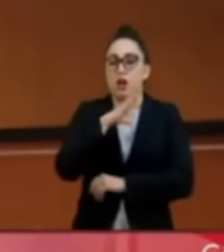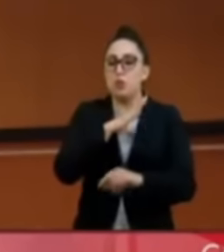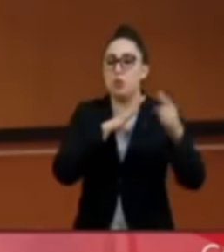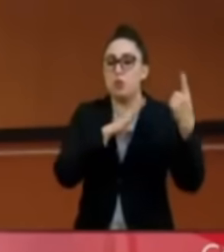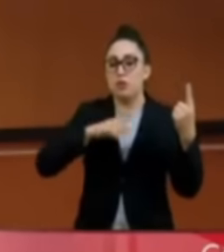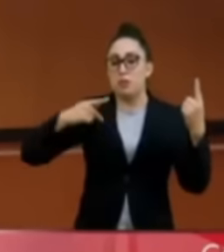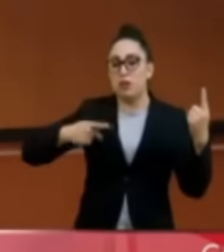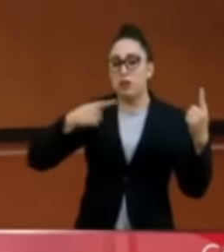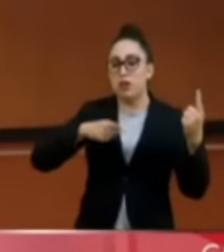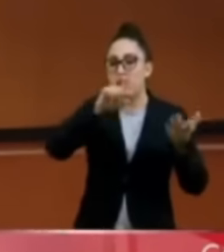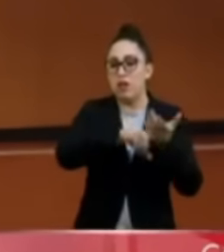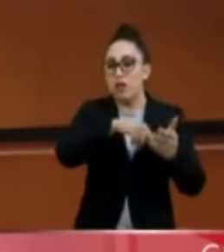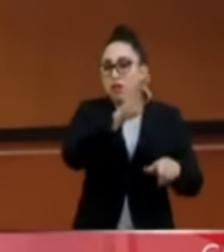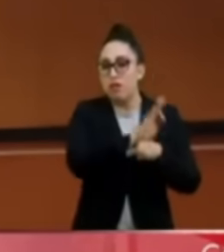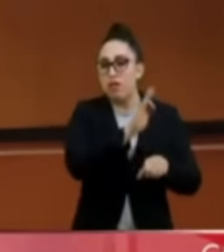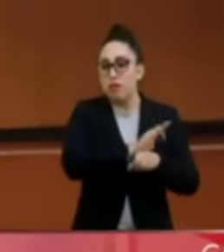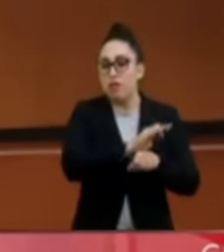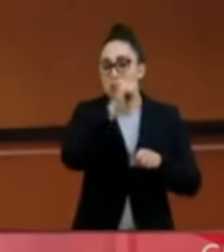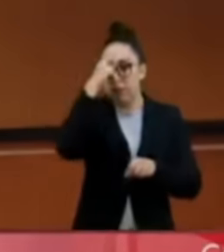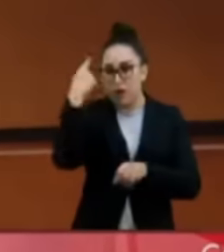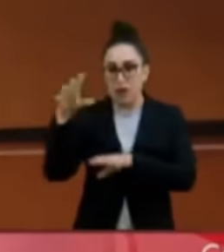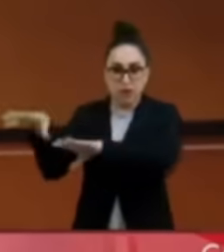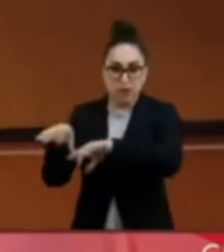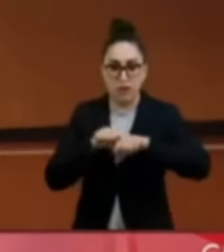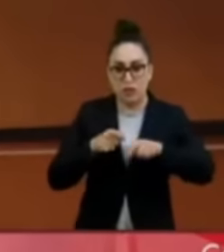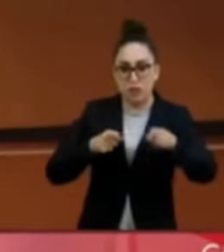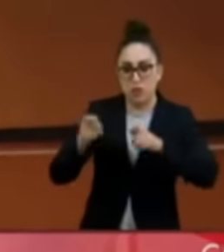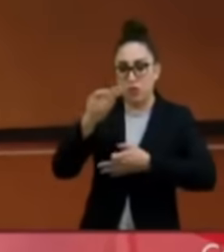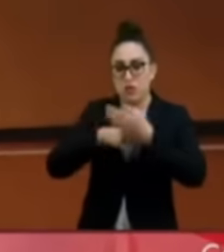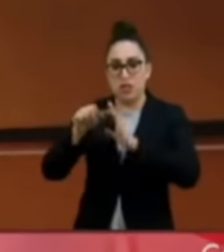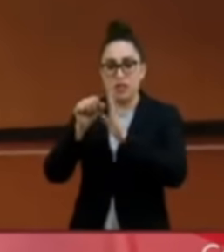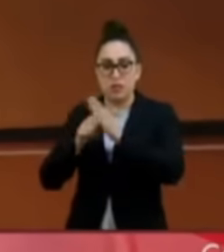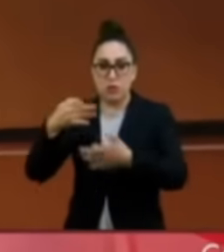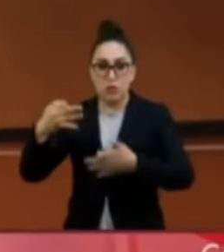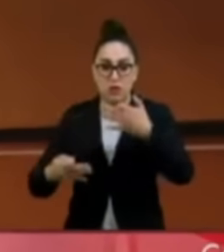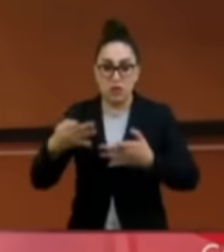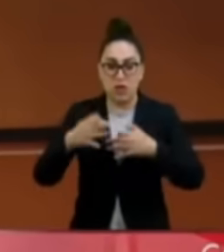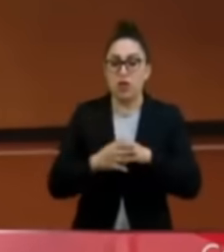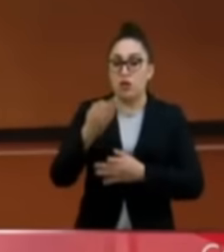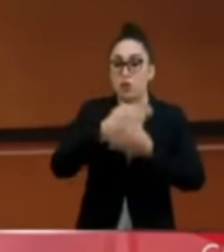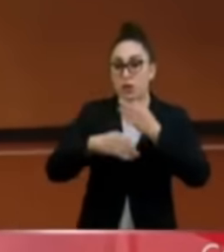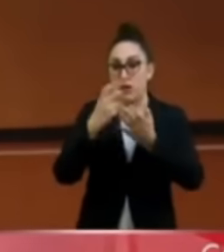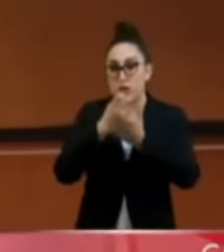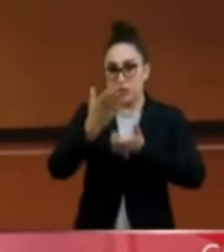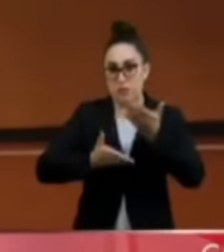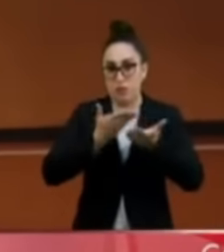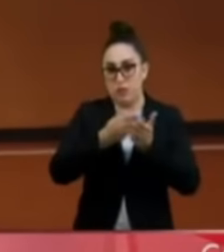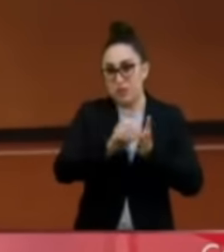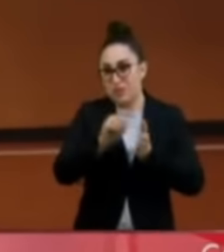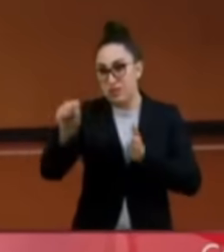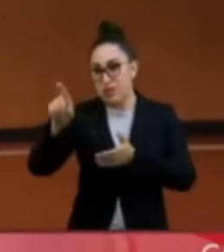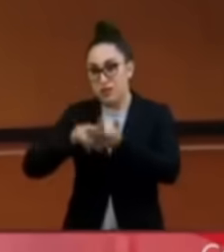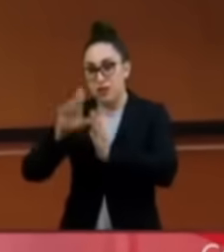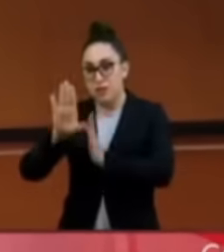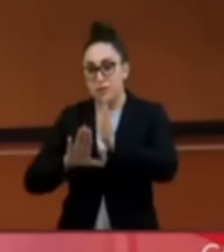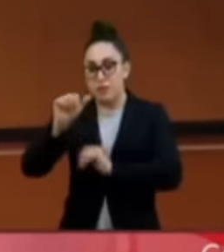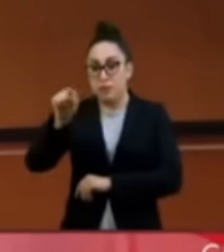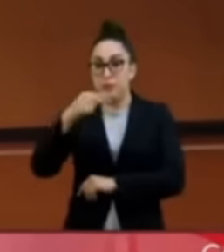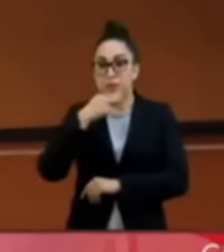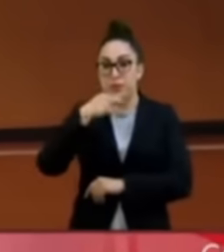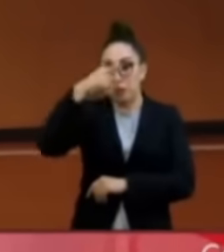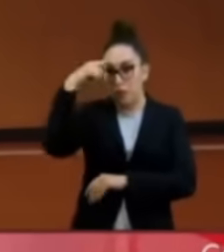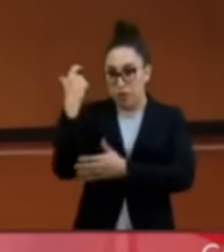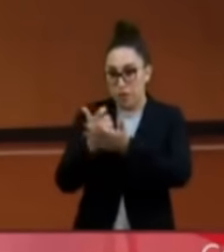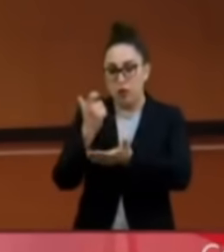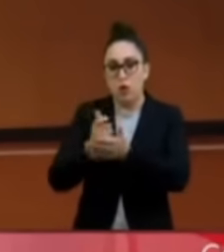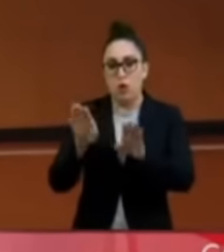por capturar políticamente al Poder Judicial. Toda la reforma está hecha para tomar venganza de